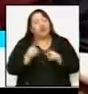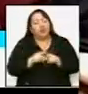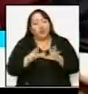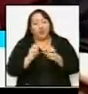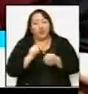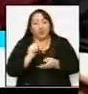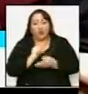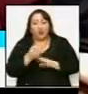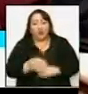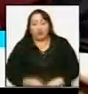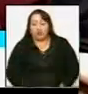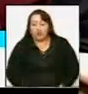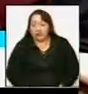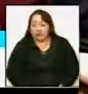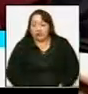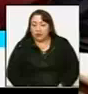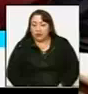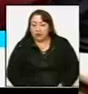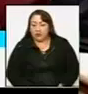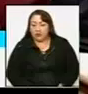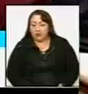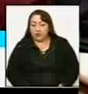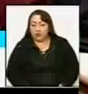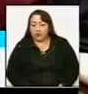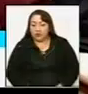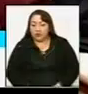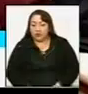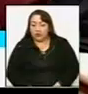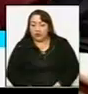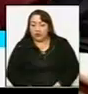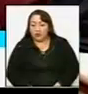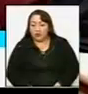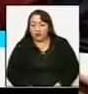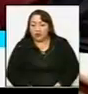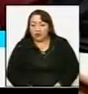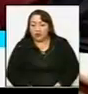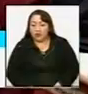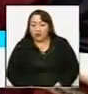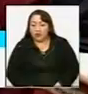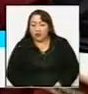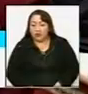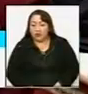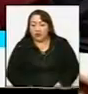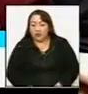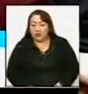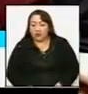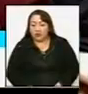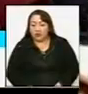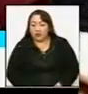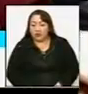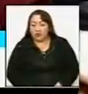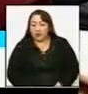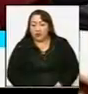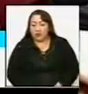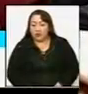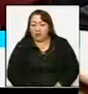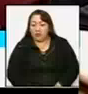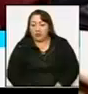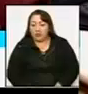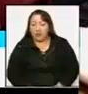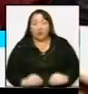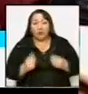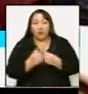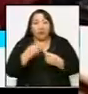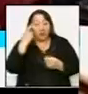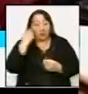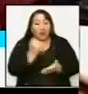Si yo me inscrito o yo renuncio y el partido dice te tacho porque no ha renunciado, yo tengo que probarlo. El partido tiene que probarlo, entonces tiene que